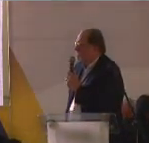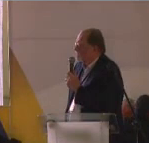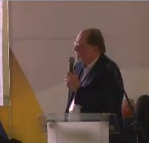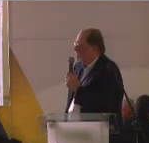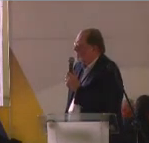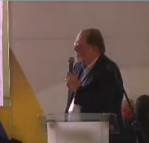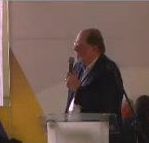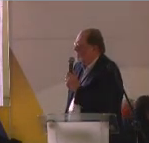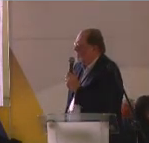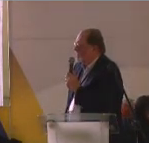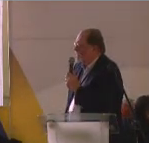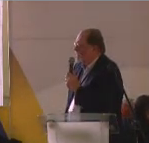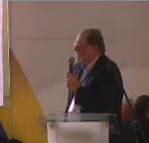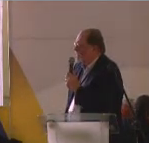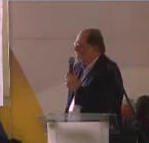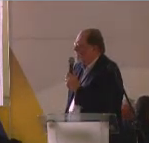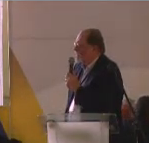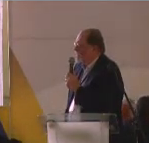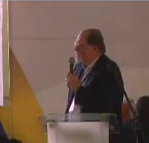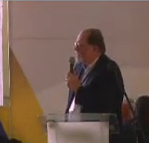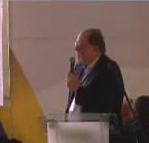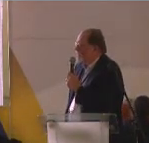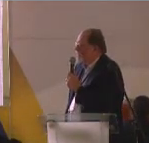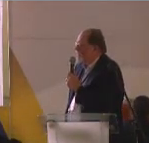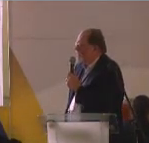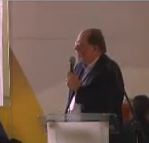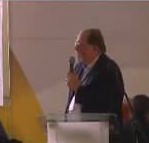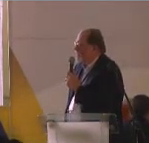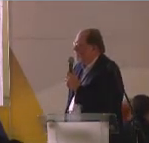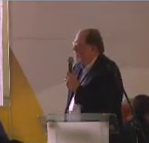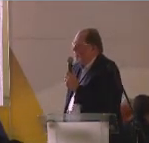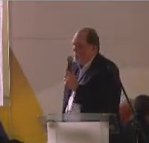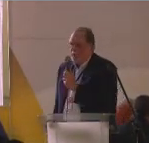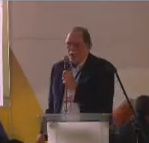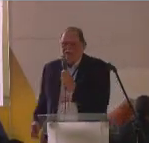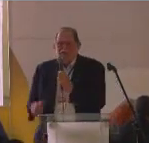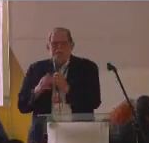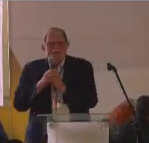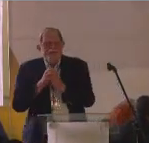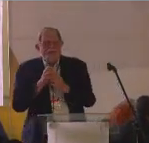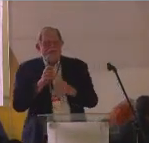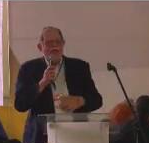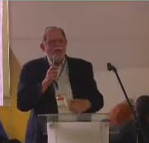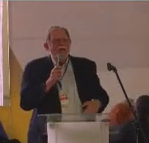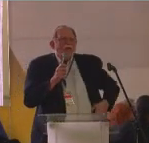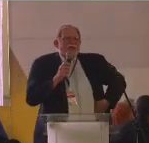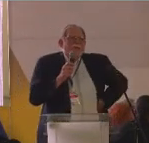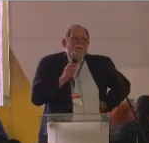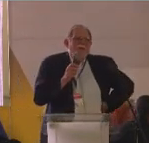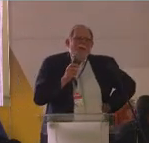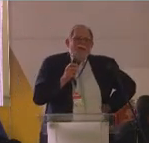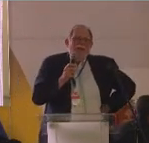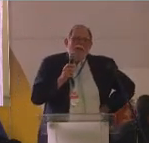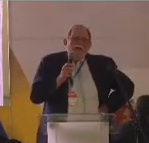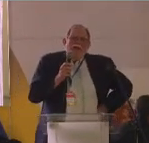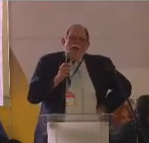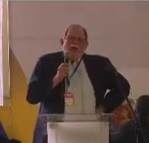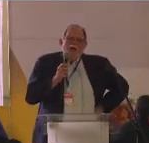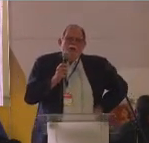Rather, through dedicated popular struggle. Se da through